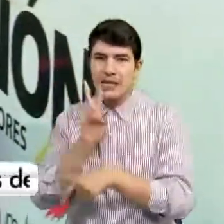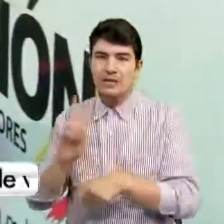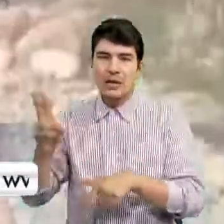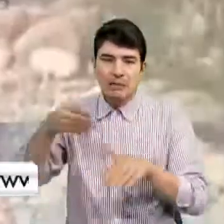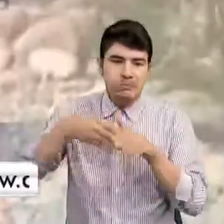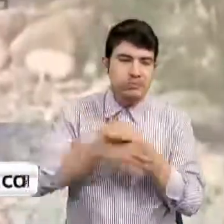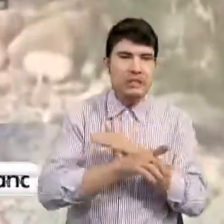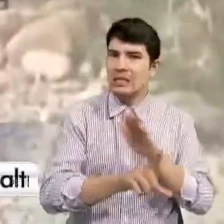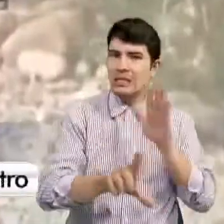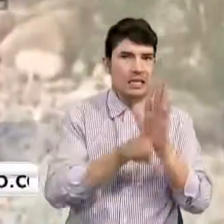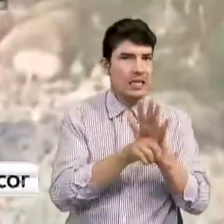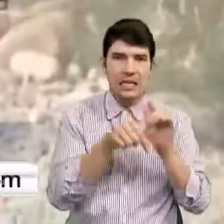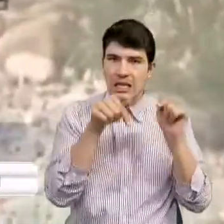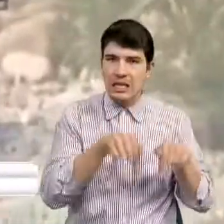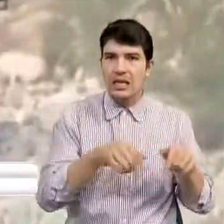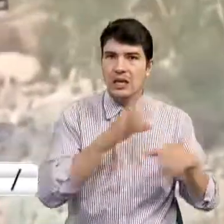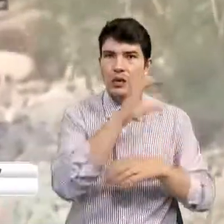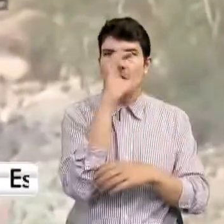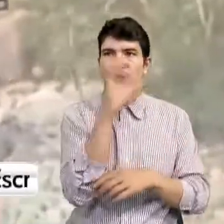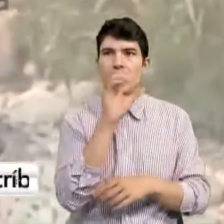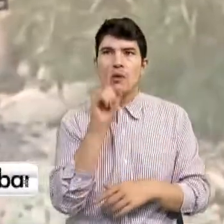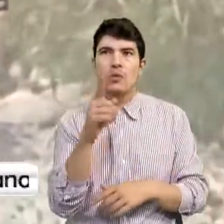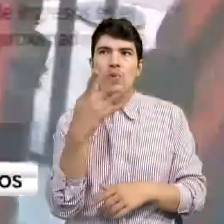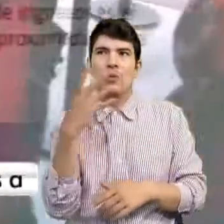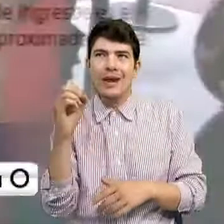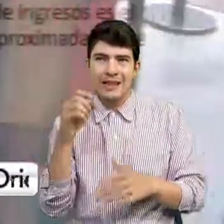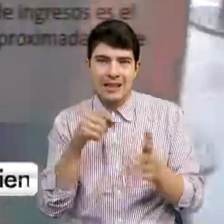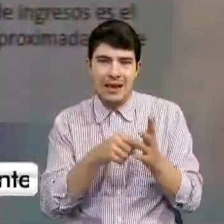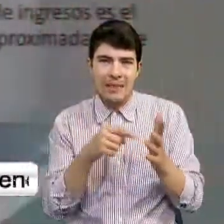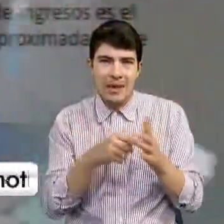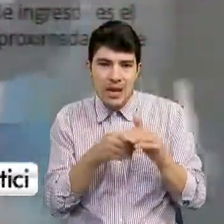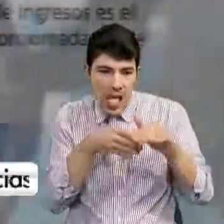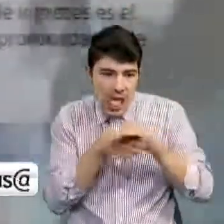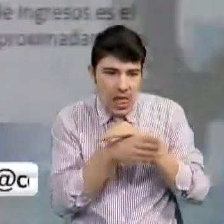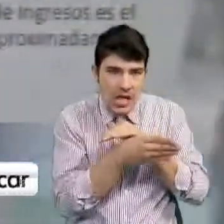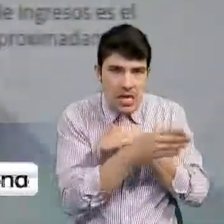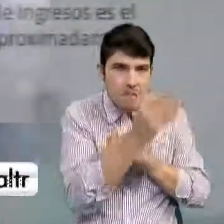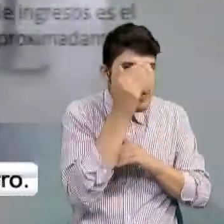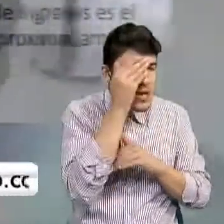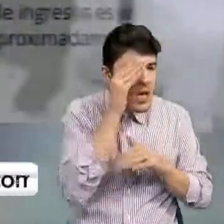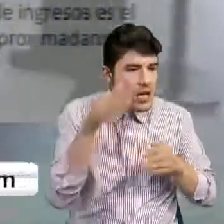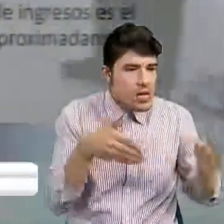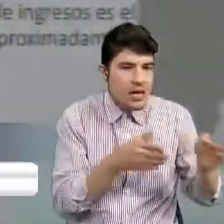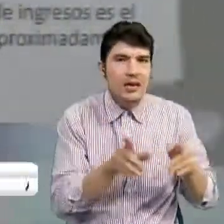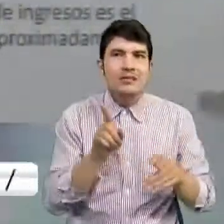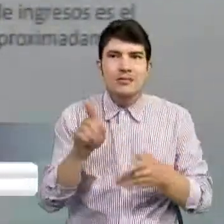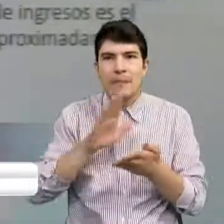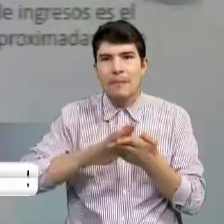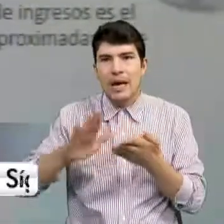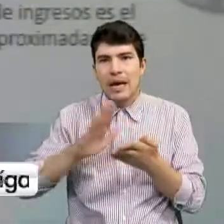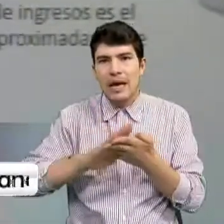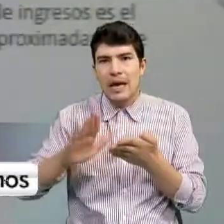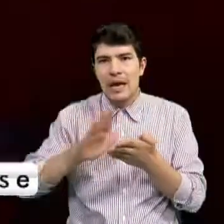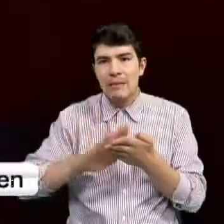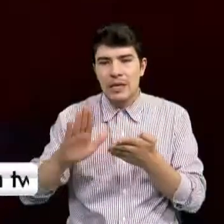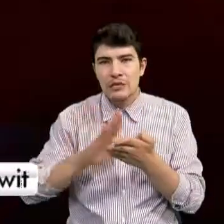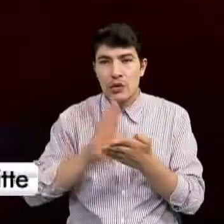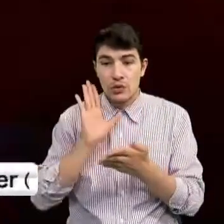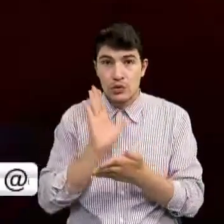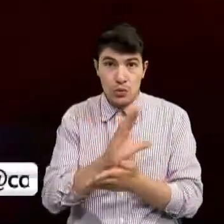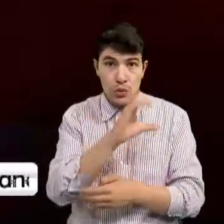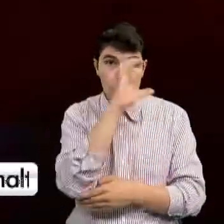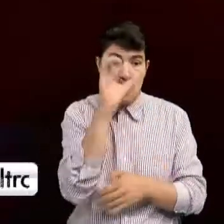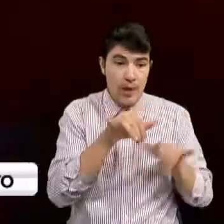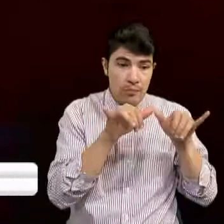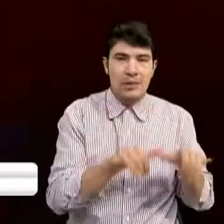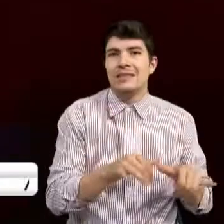en el país, 140.000 que entraron por las trochas y 150.000 a quienes se le venció el permiso de permanencia. Aquí estamos